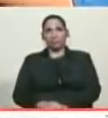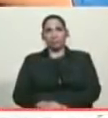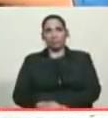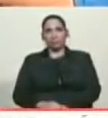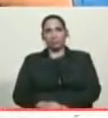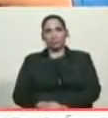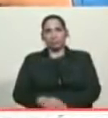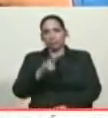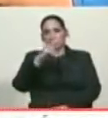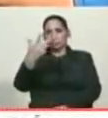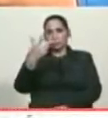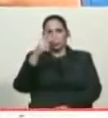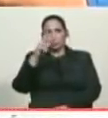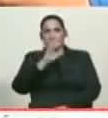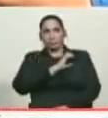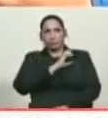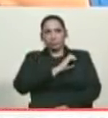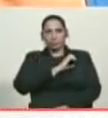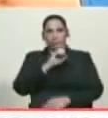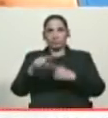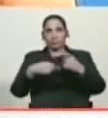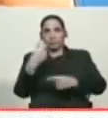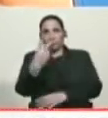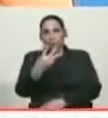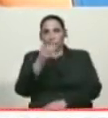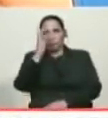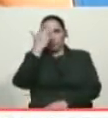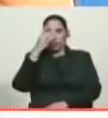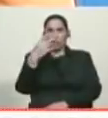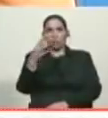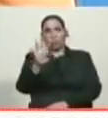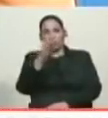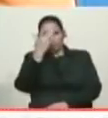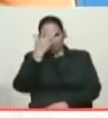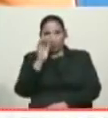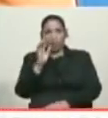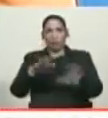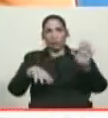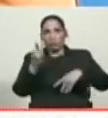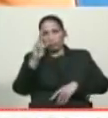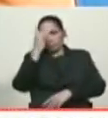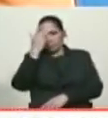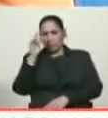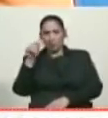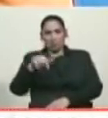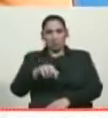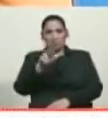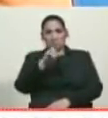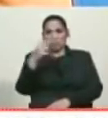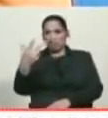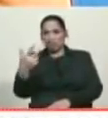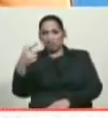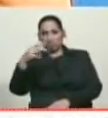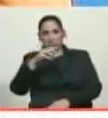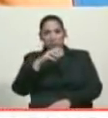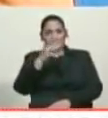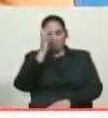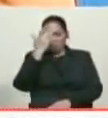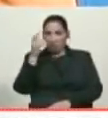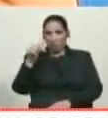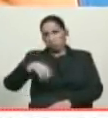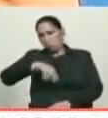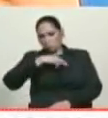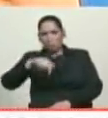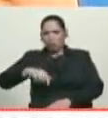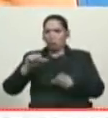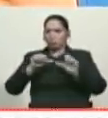el 23 de enero, después que era el 2 de febrero, el 4 de febrero, el 12 de febrero, 23 de enero, y aquí estamos. Y aquí vamos a seguir sin ningún problema. No vamos a